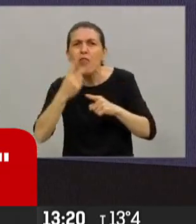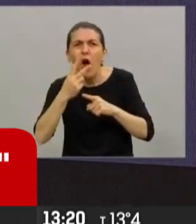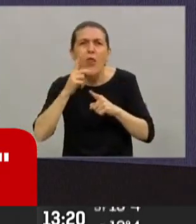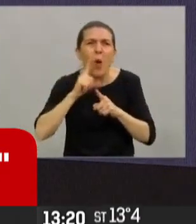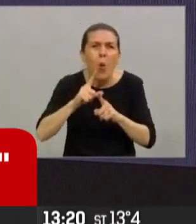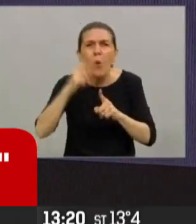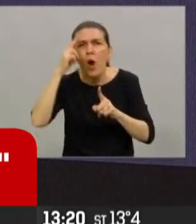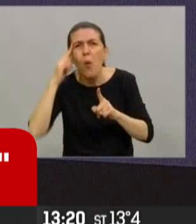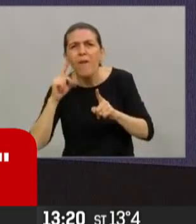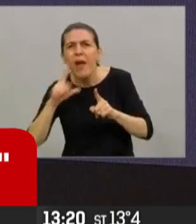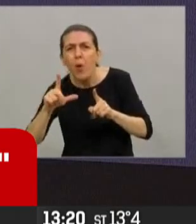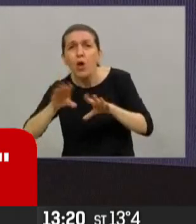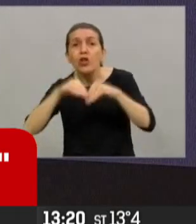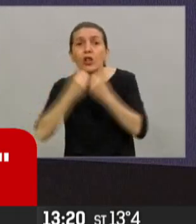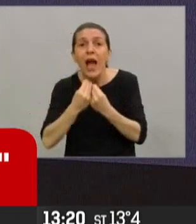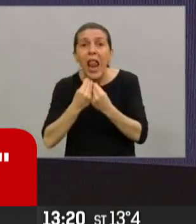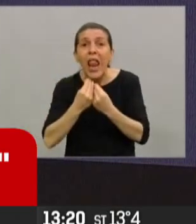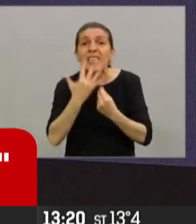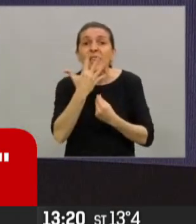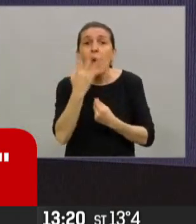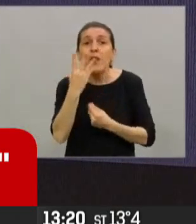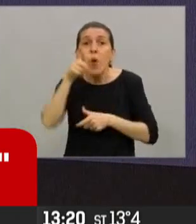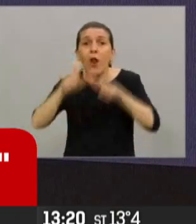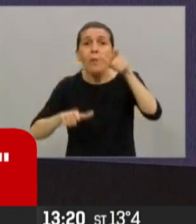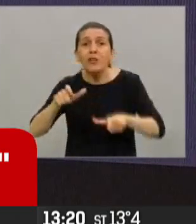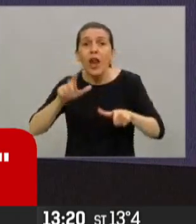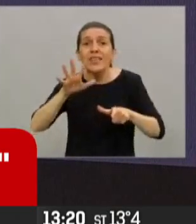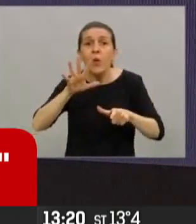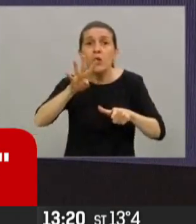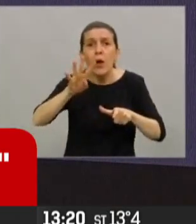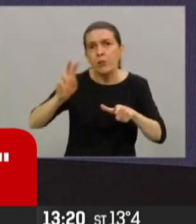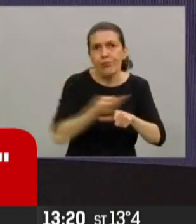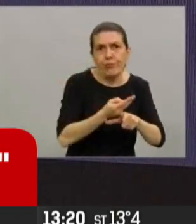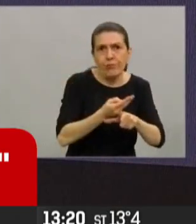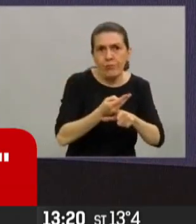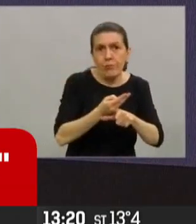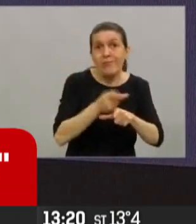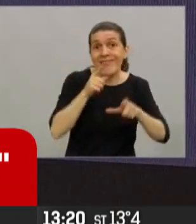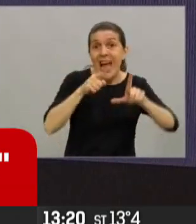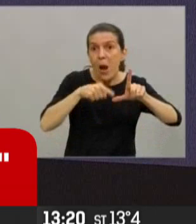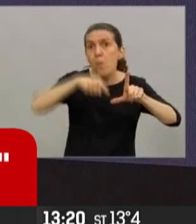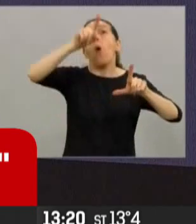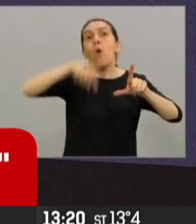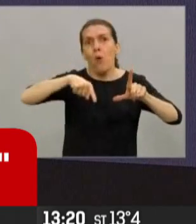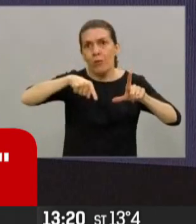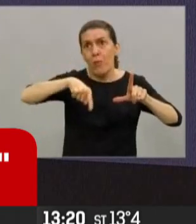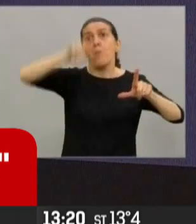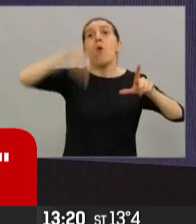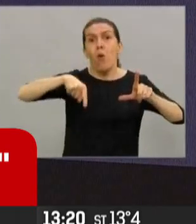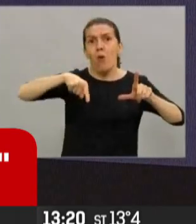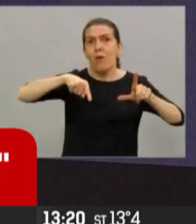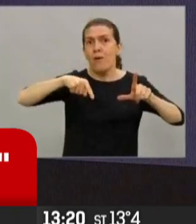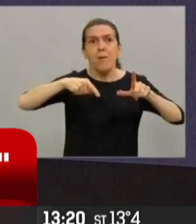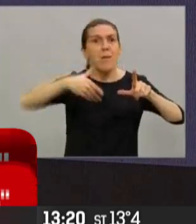cosa así, fueron 54 muertes. Esos fueron los picos de días donde más muertes